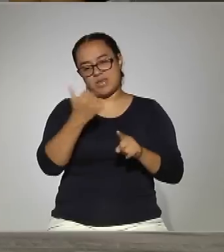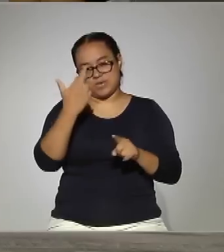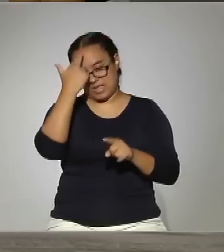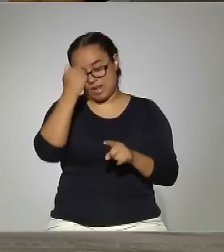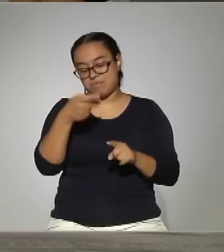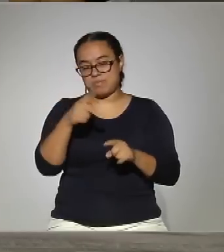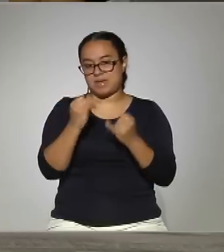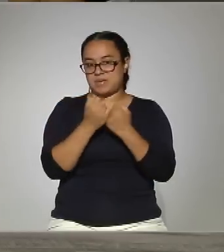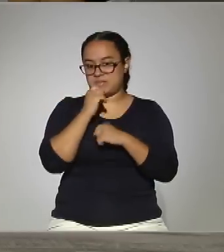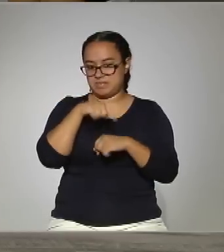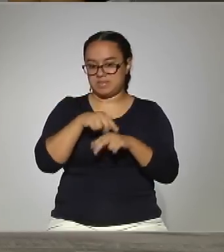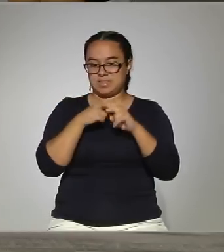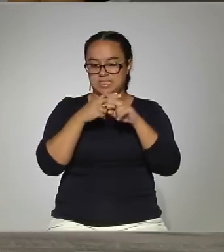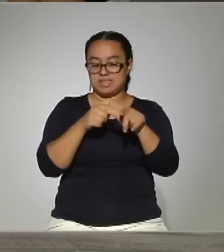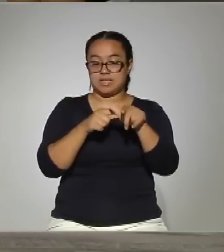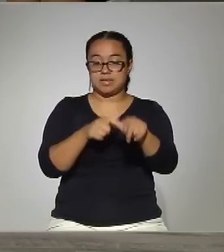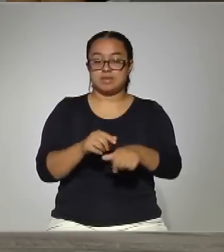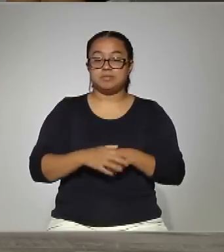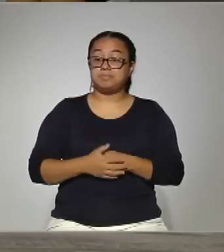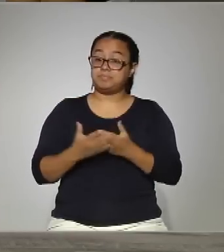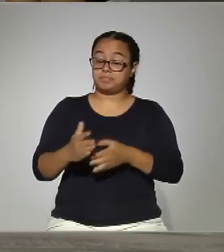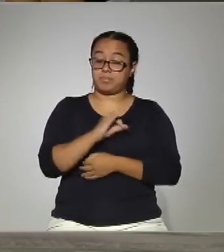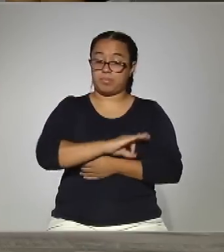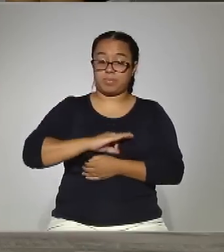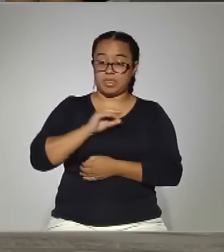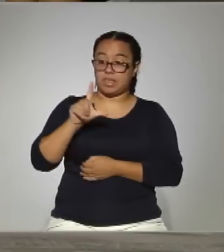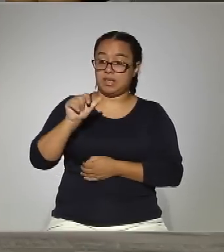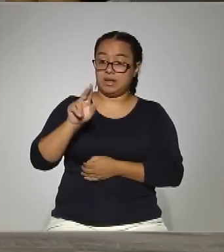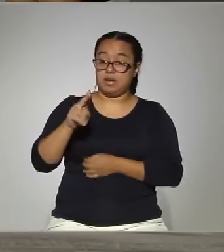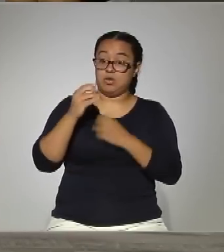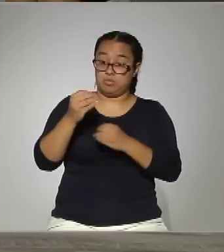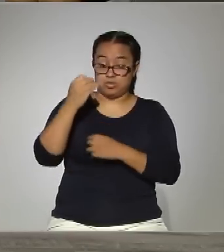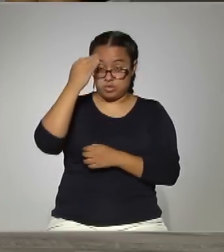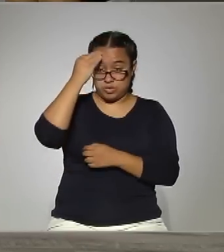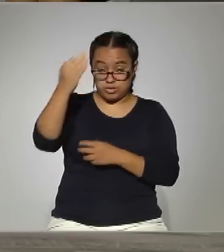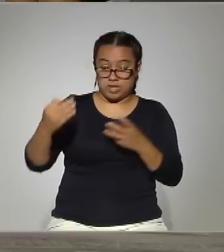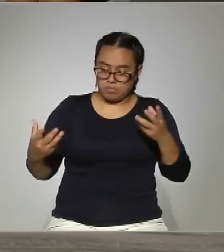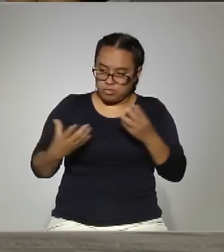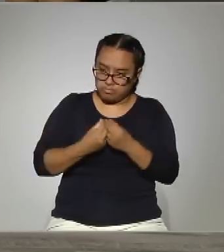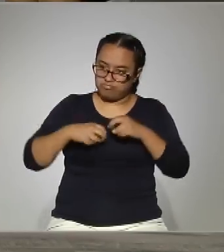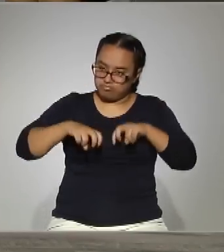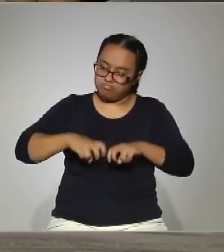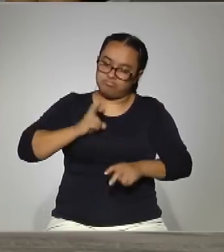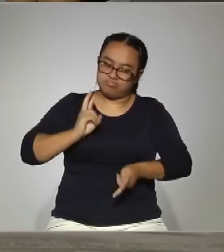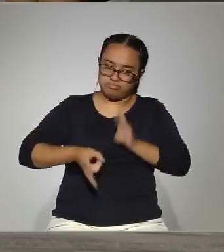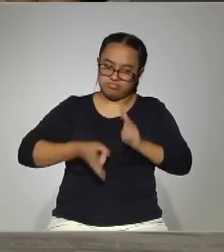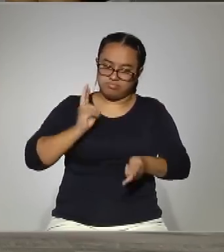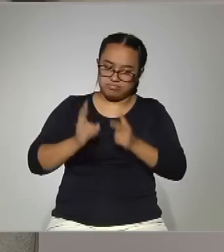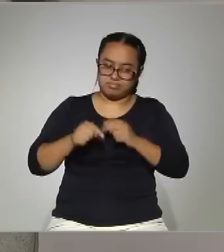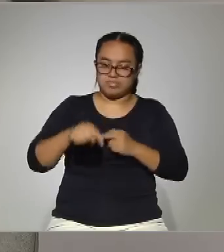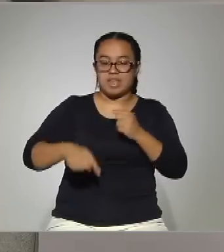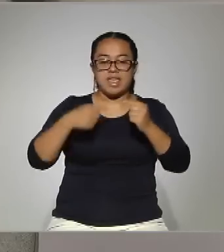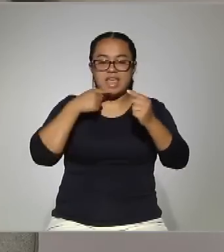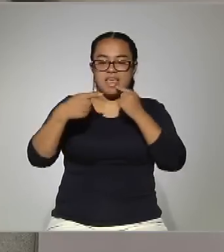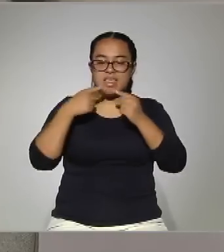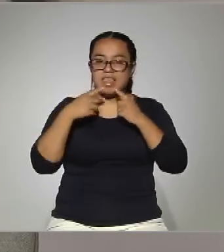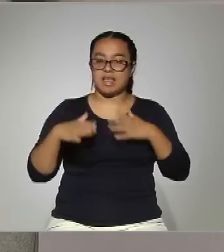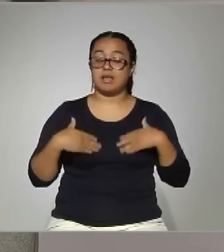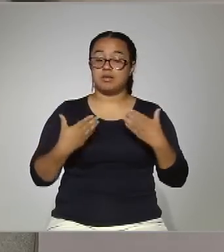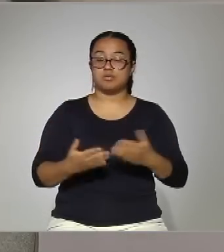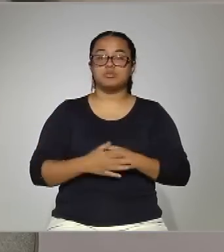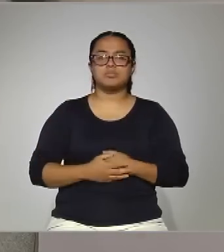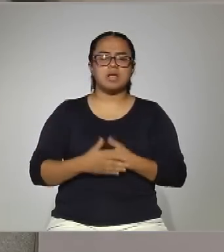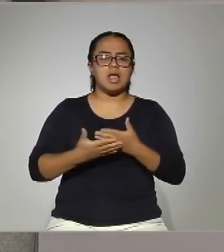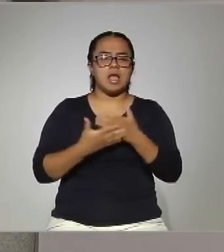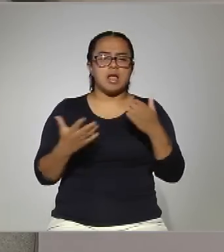contamos. Pues bueno, sí, felicidades, Lau. Mucho tiempo de estar juntas Así es. compartiendo este espacio aquí en Gracias. Diálogos en Confianza. Y bueno, quiero que